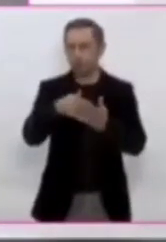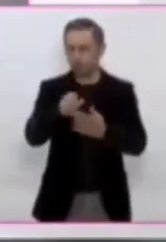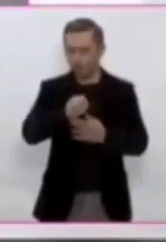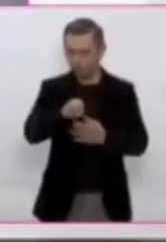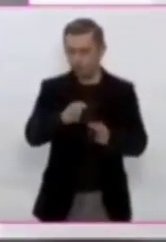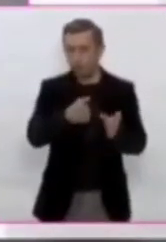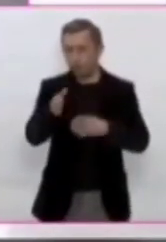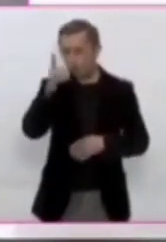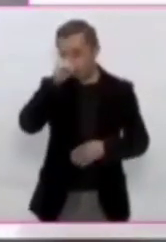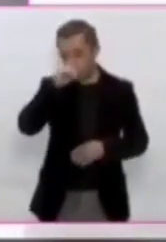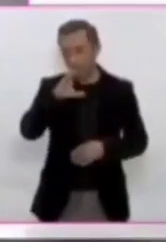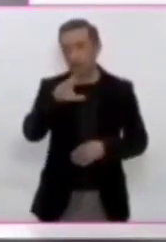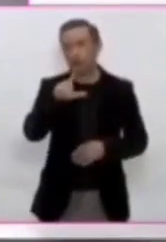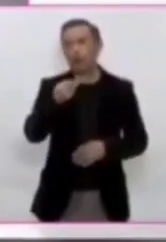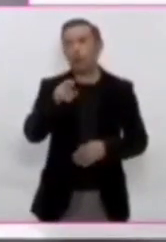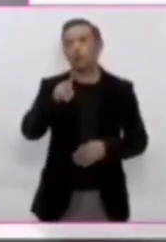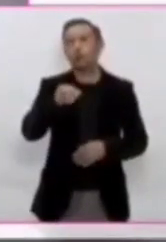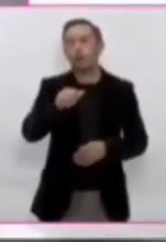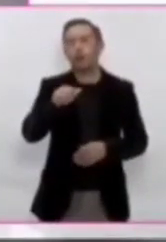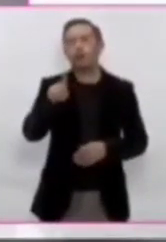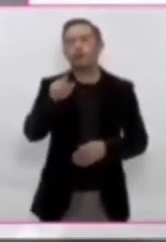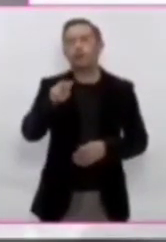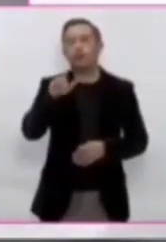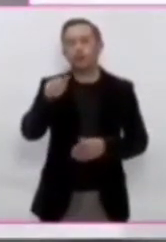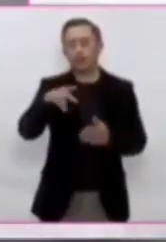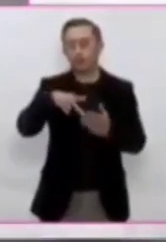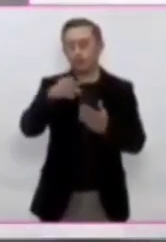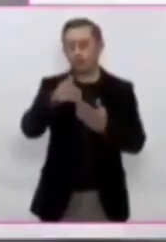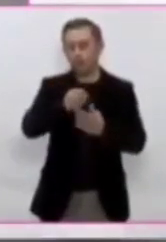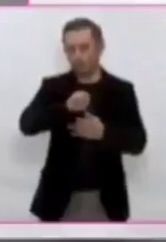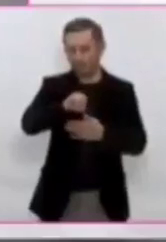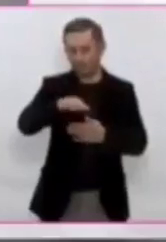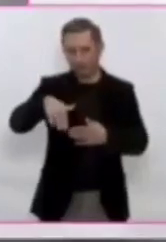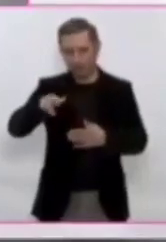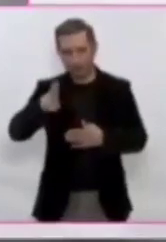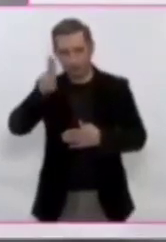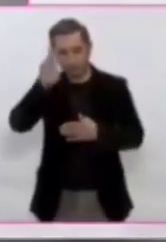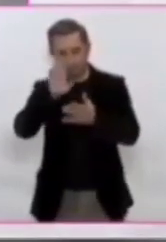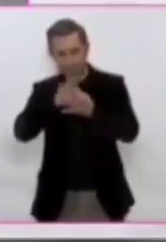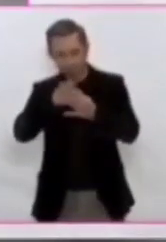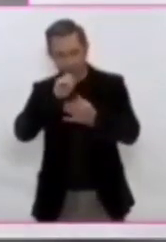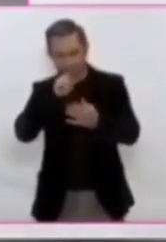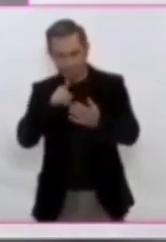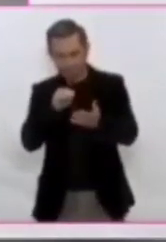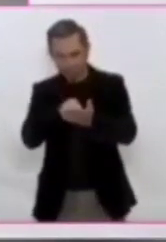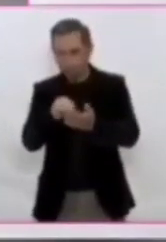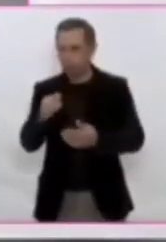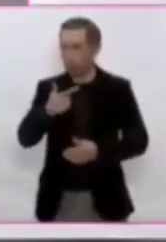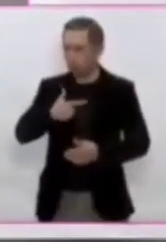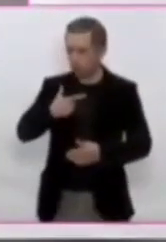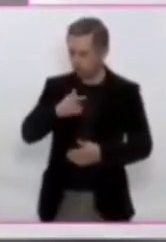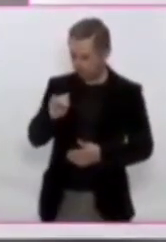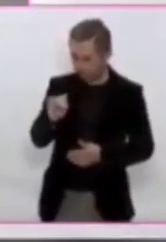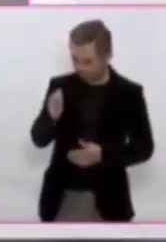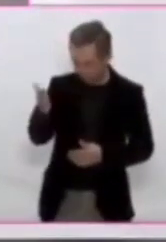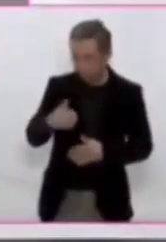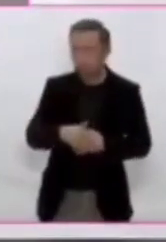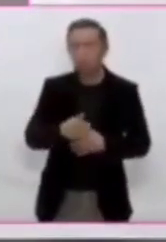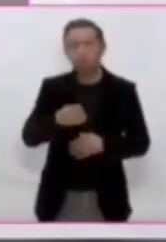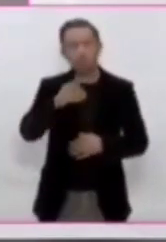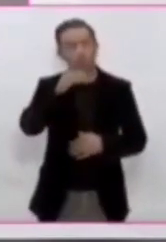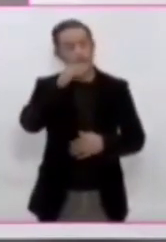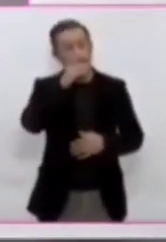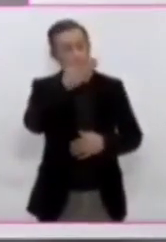Consejera Claudia Zavala. Con el proyecto en los términos de mi intervención. Claro que sí, consejera. Señor presidente,